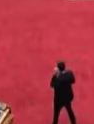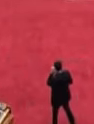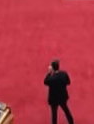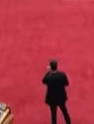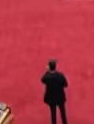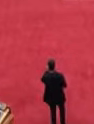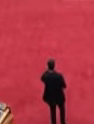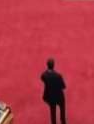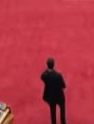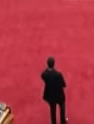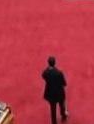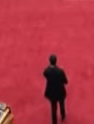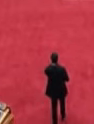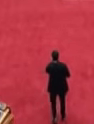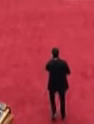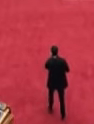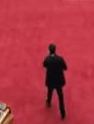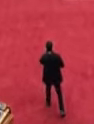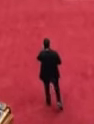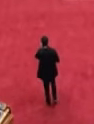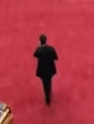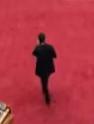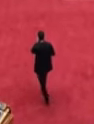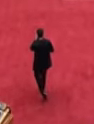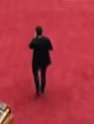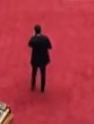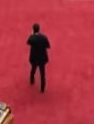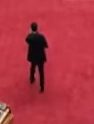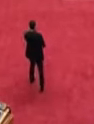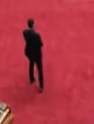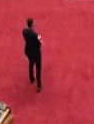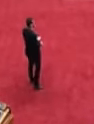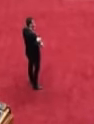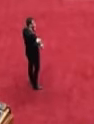Señores congresistas, estamos pasando lista.